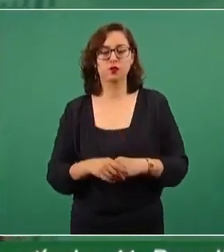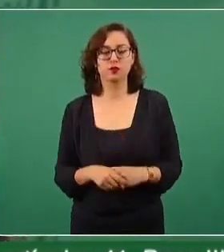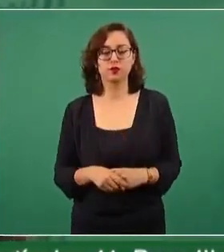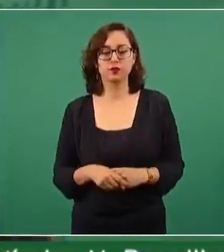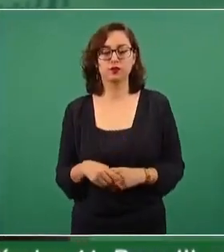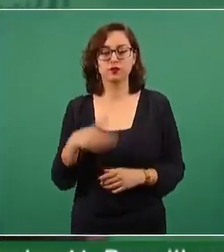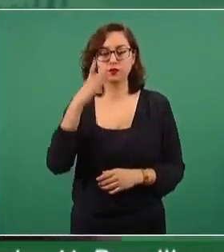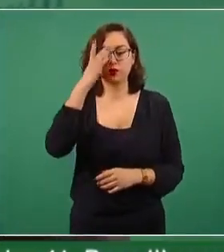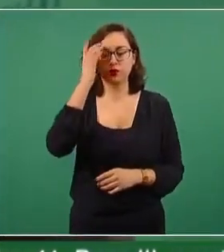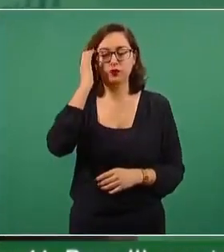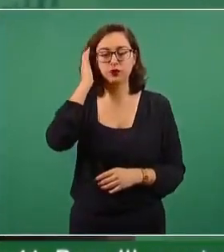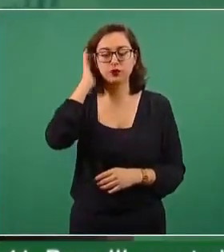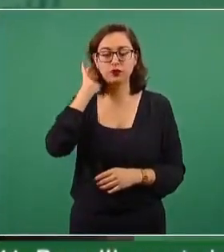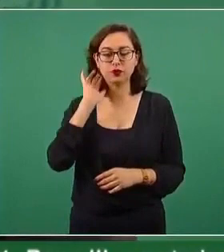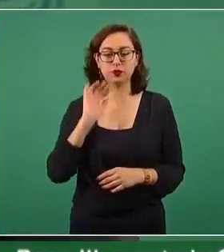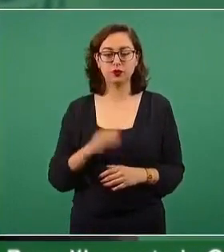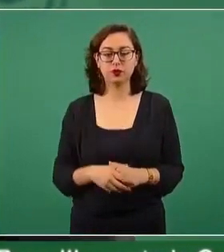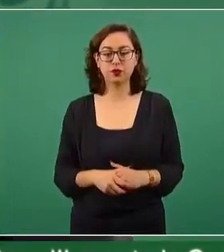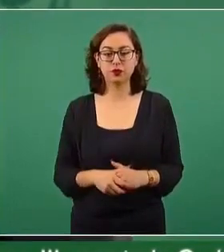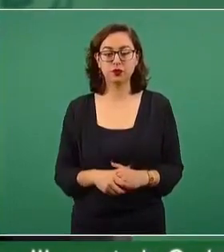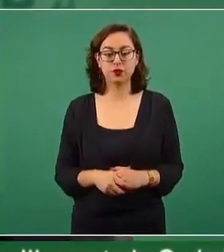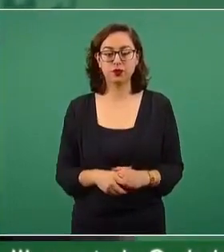Cuando el petróleo